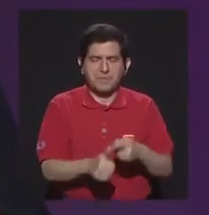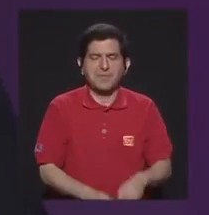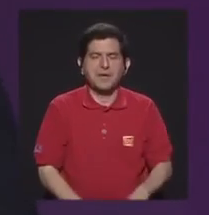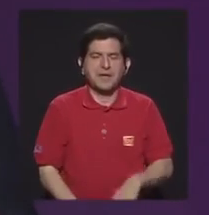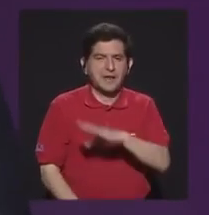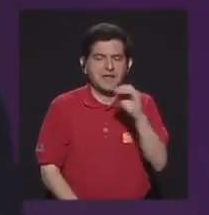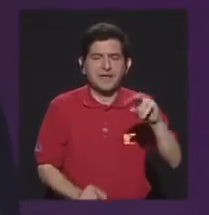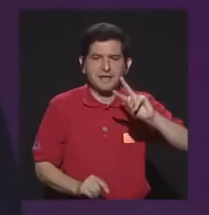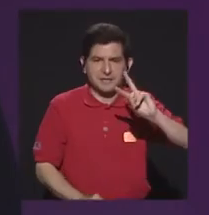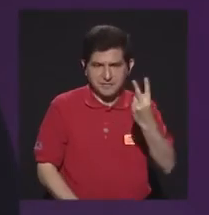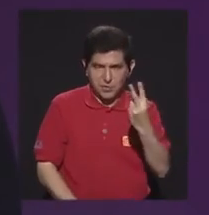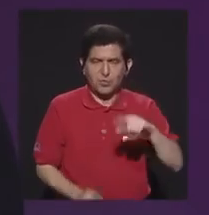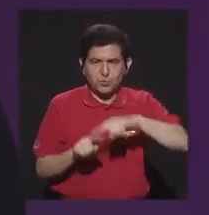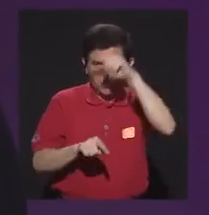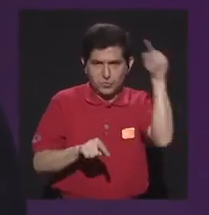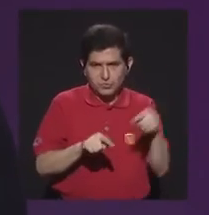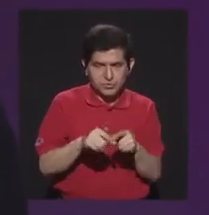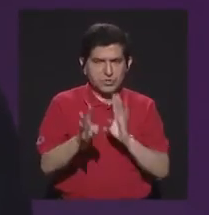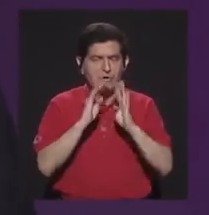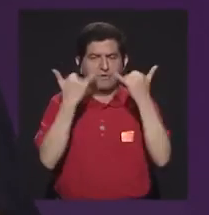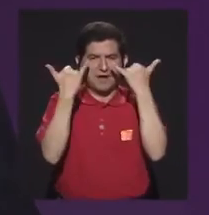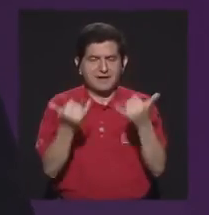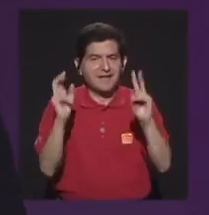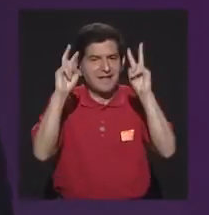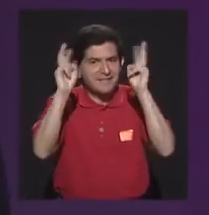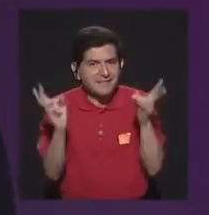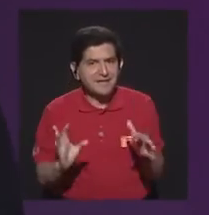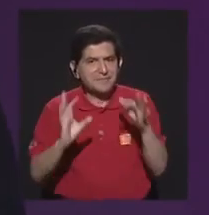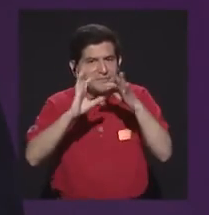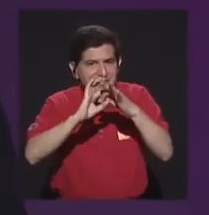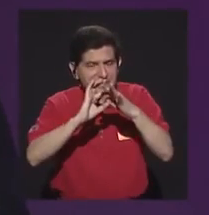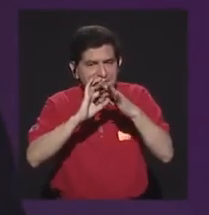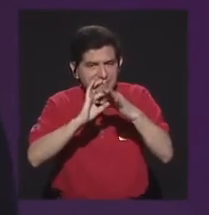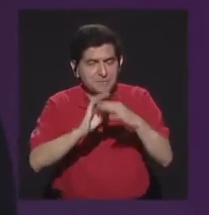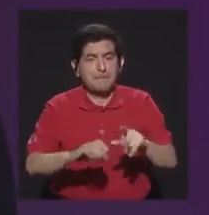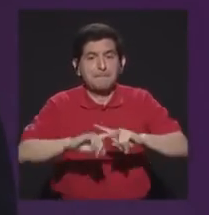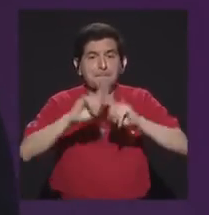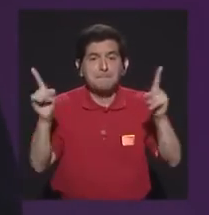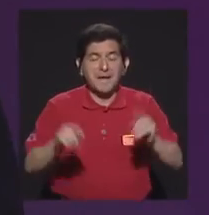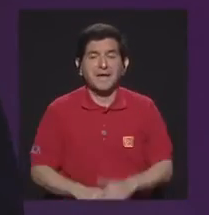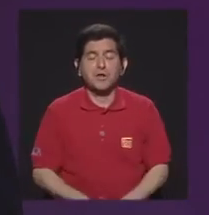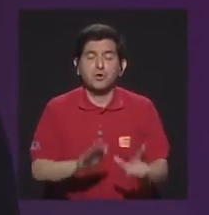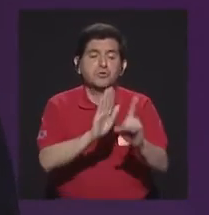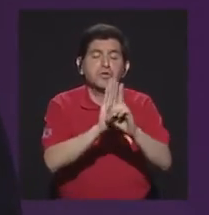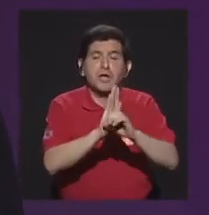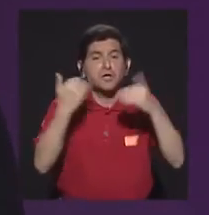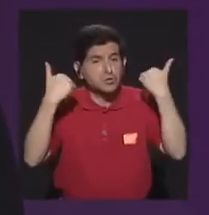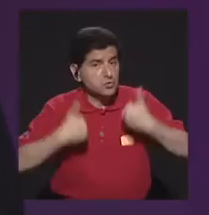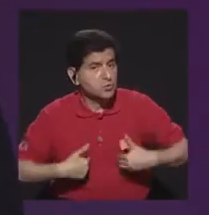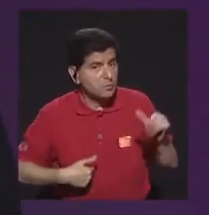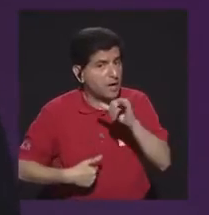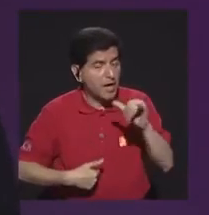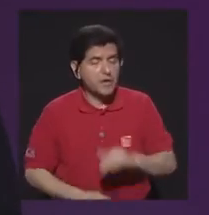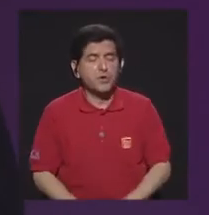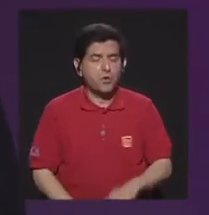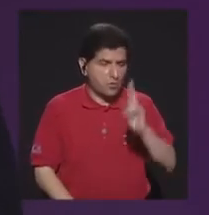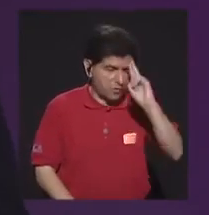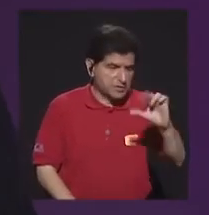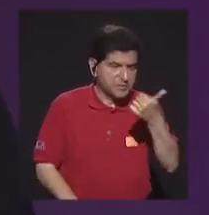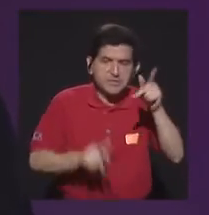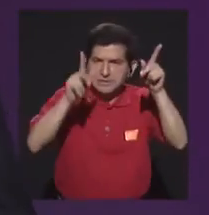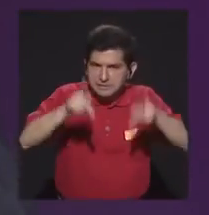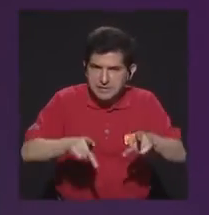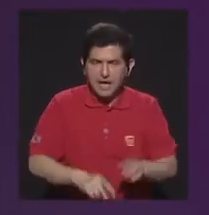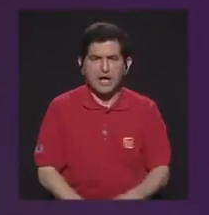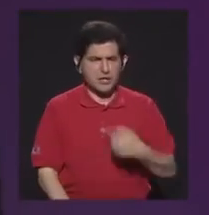ciclo, ya nosotros empezamos a hablar de temas que tienen que ver con la sexualidad, pero tienen que ver con derechos humanos, con el respeto por el otro, que tiene que ver